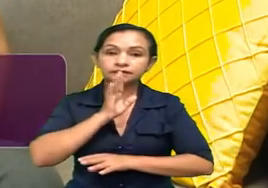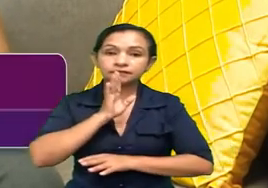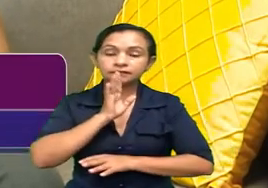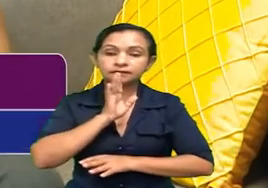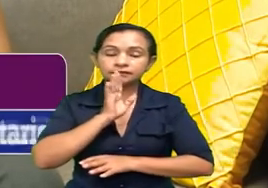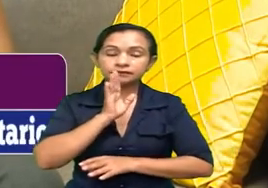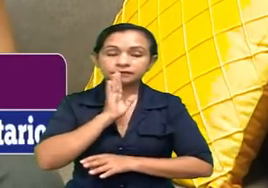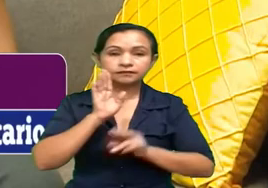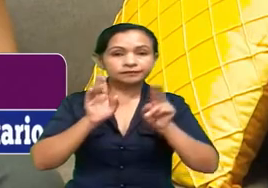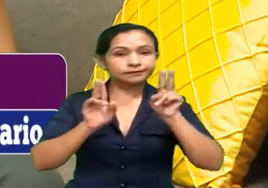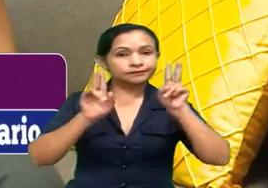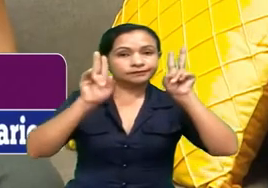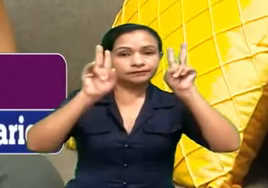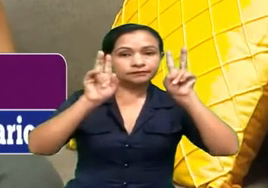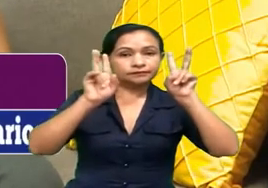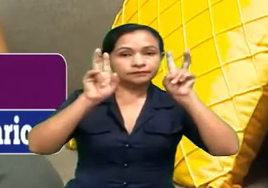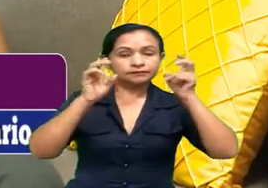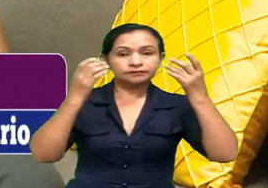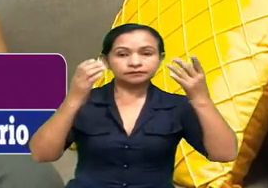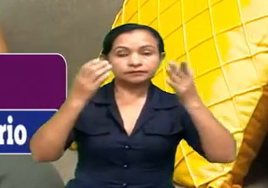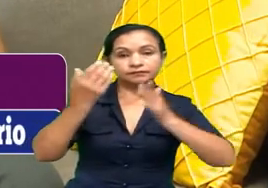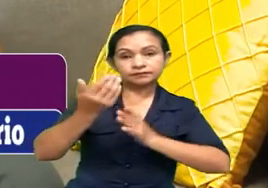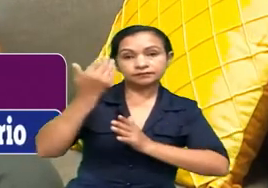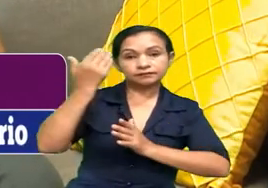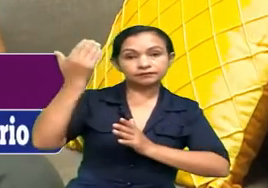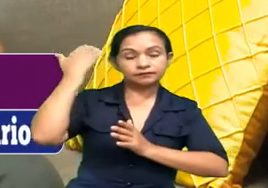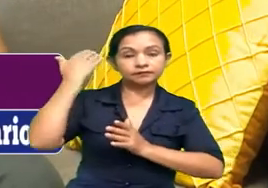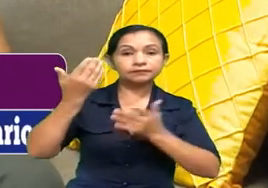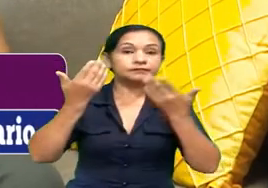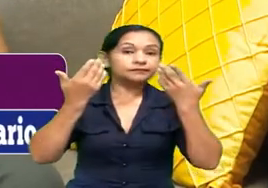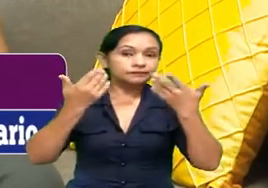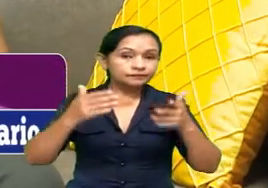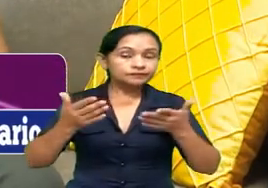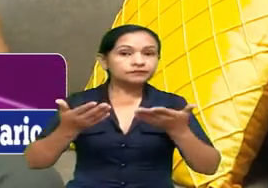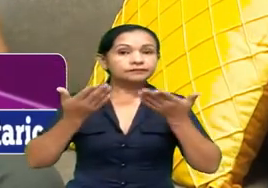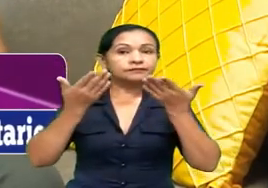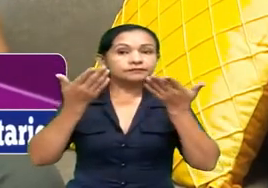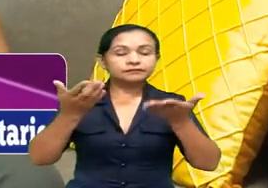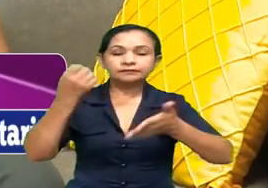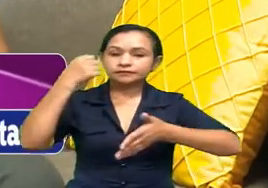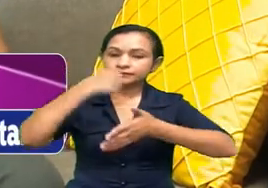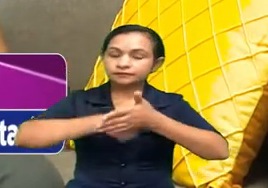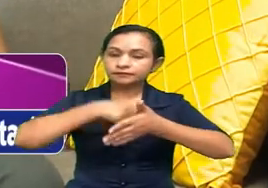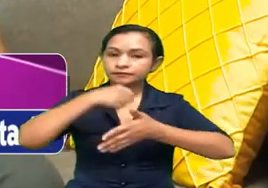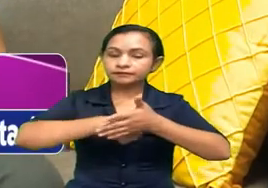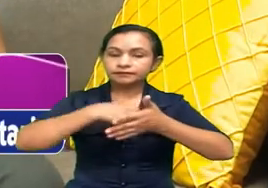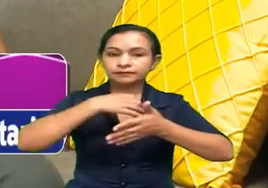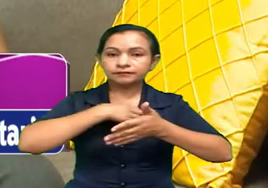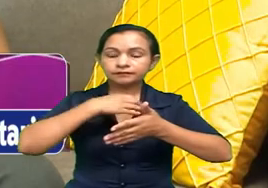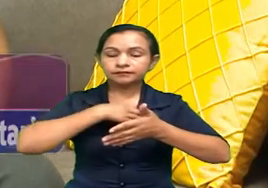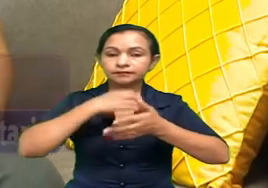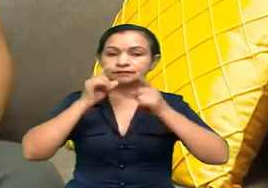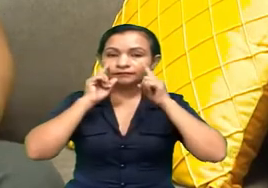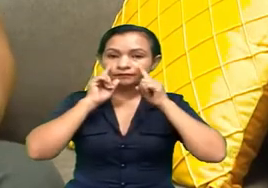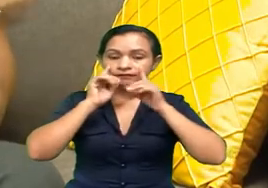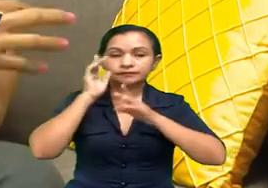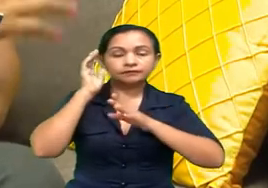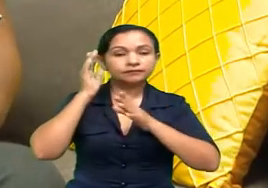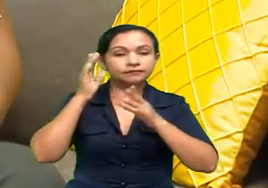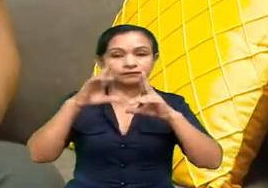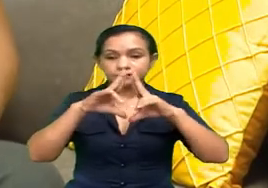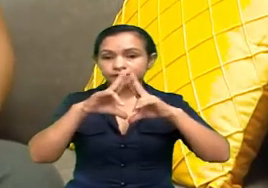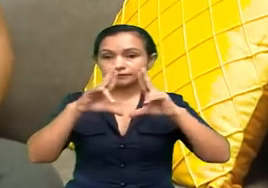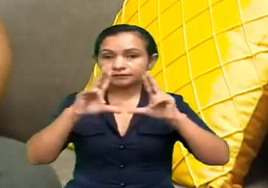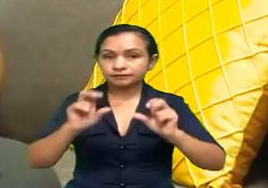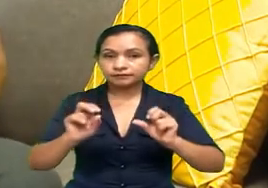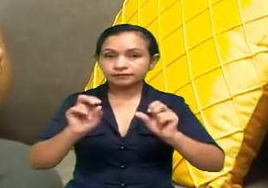sobre momentos históricos que permitieron la defensa de nuestra soberanía, en particular durante